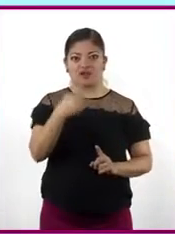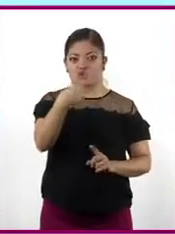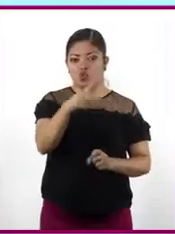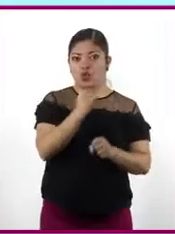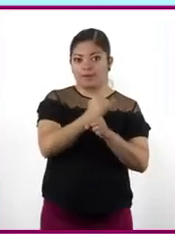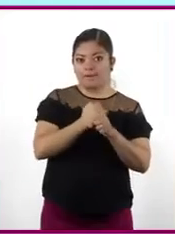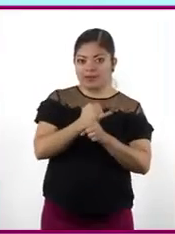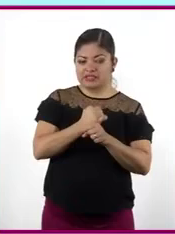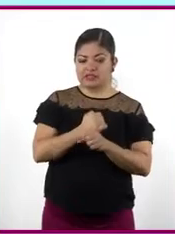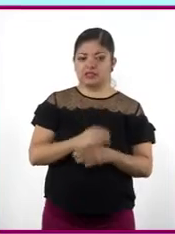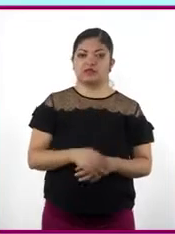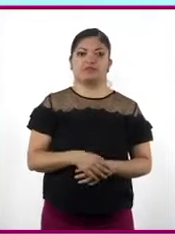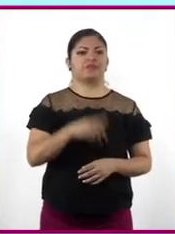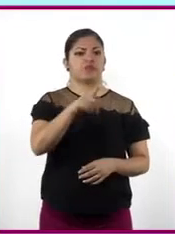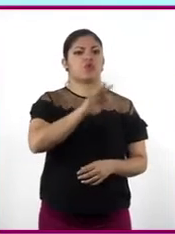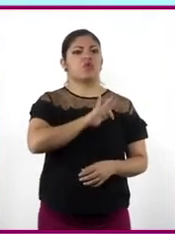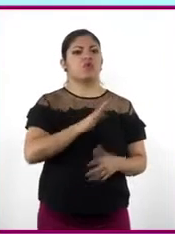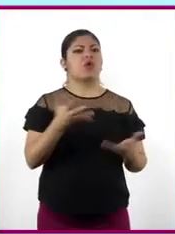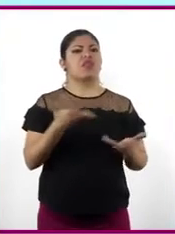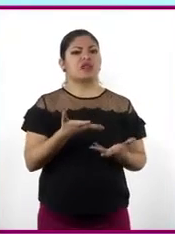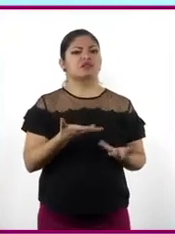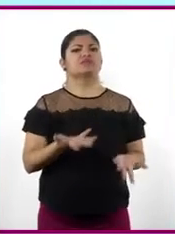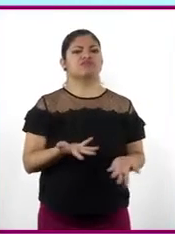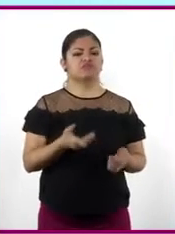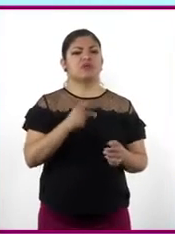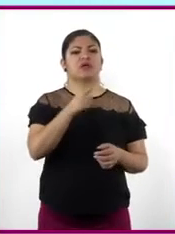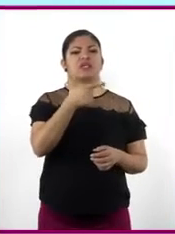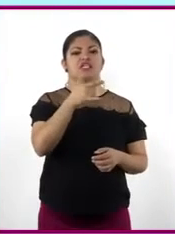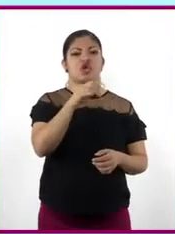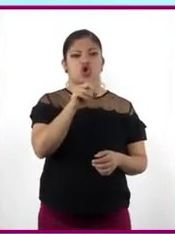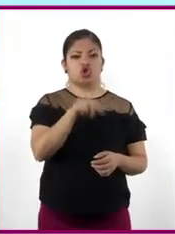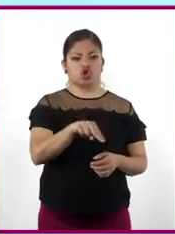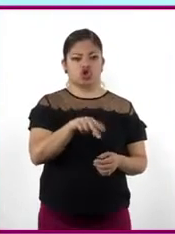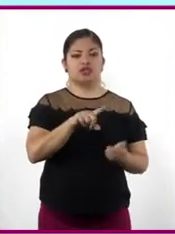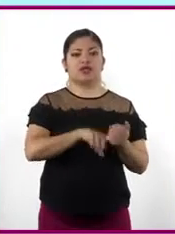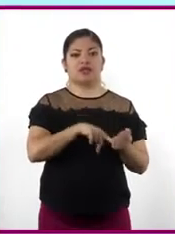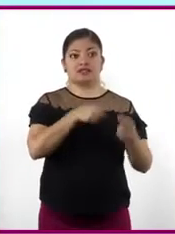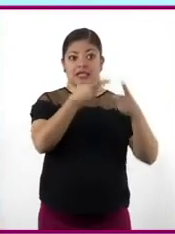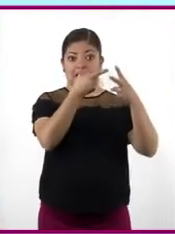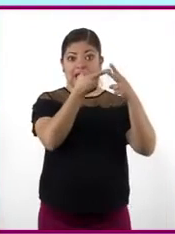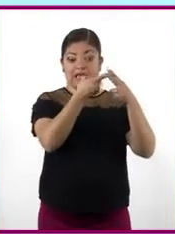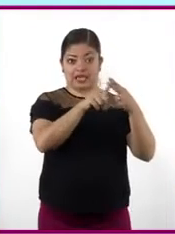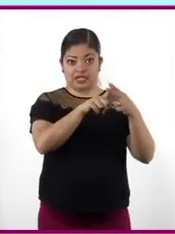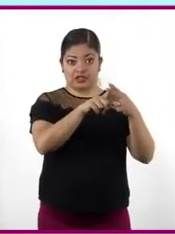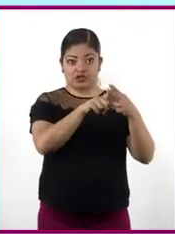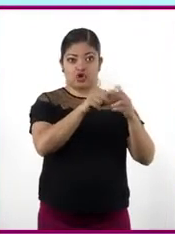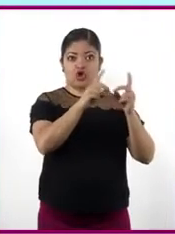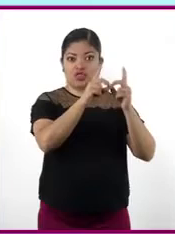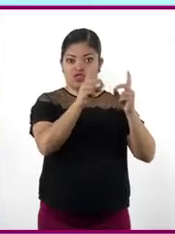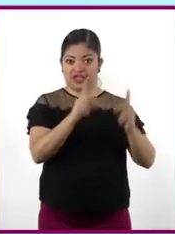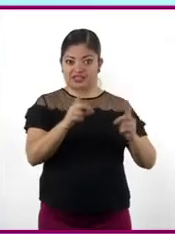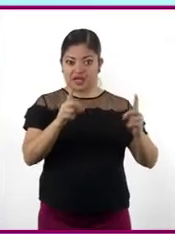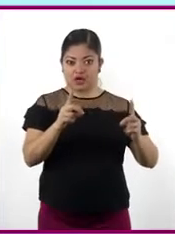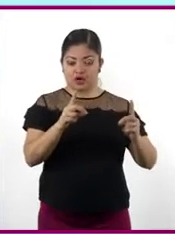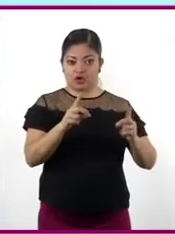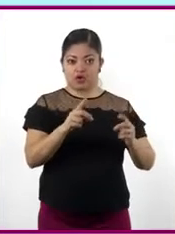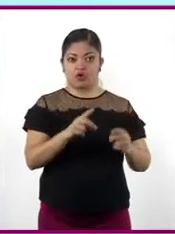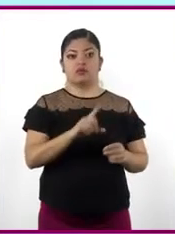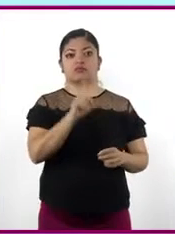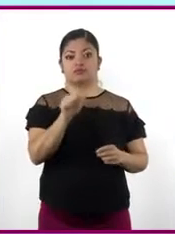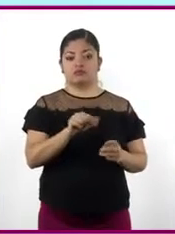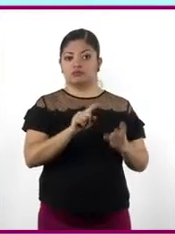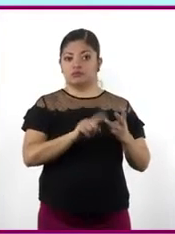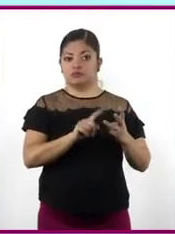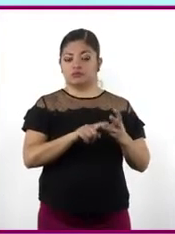investigación. Lo pueden hacer a partir de un guión que incluya un inicio, un desarrollo y un apartado